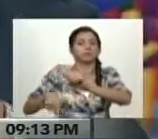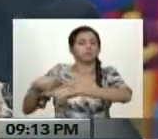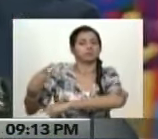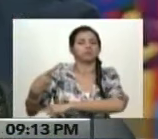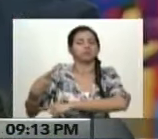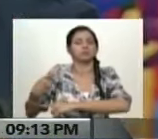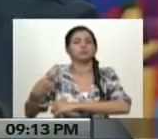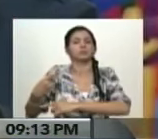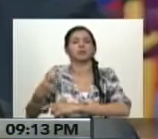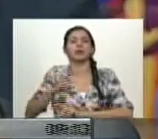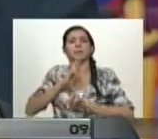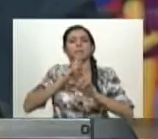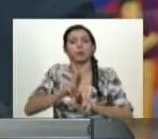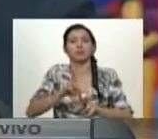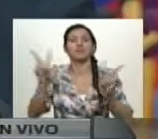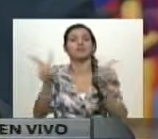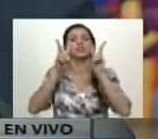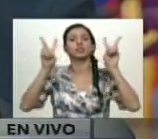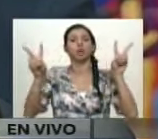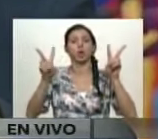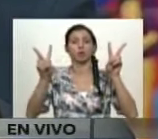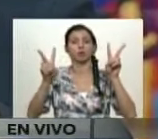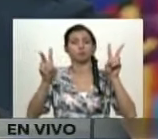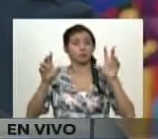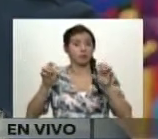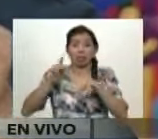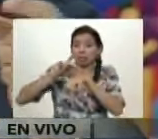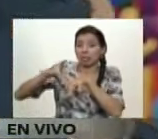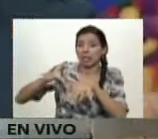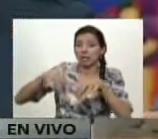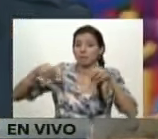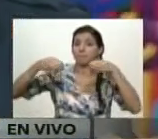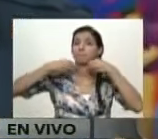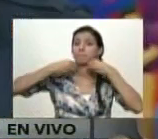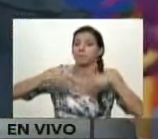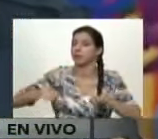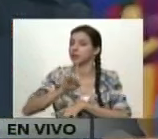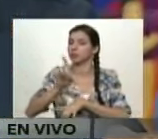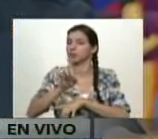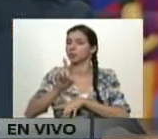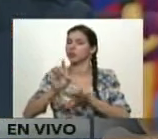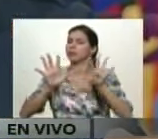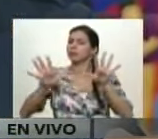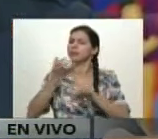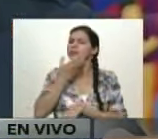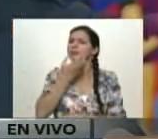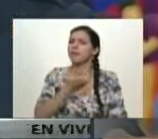No la soltemos. 10 de diciembre,